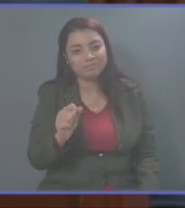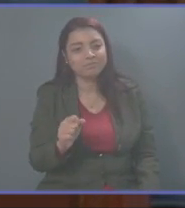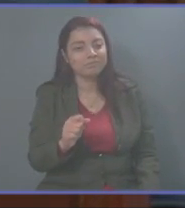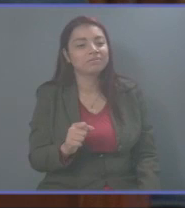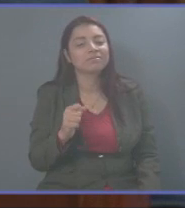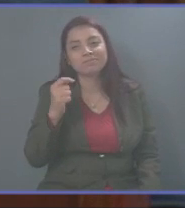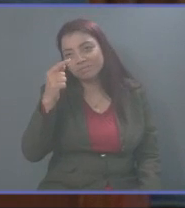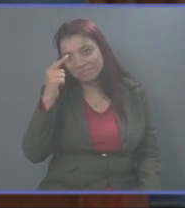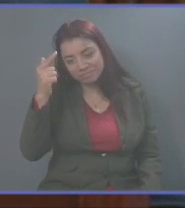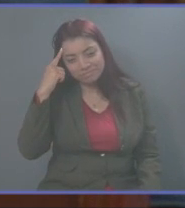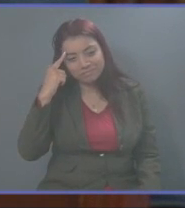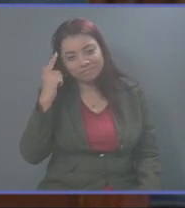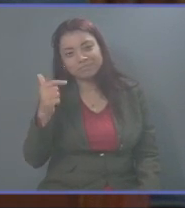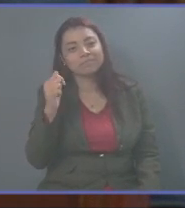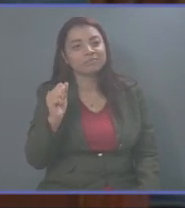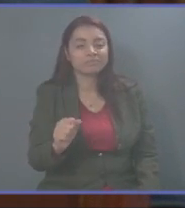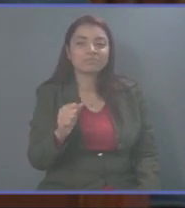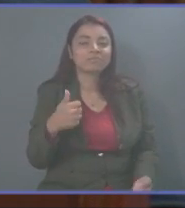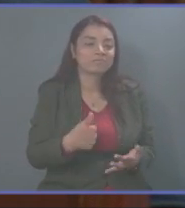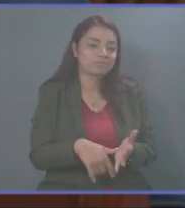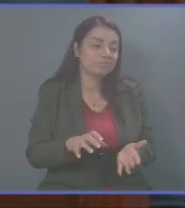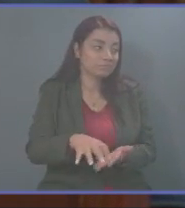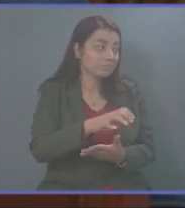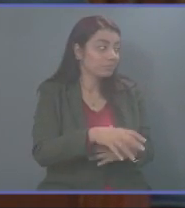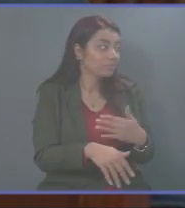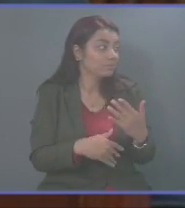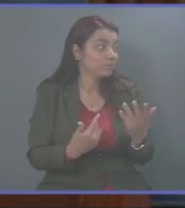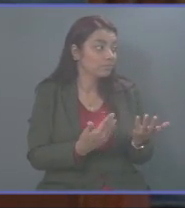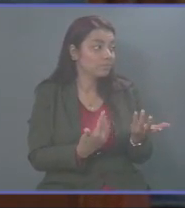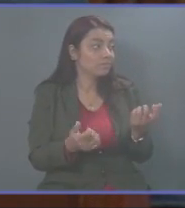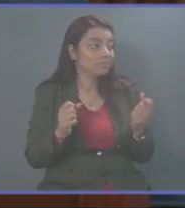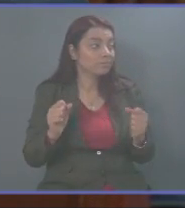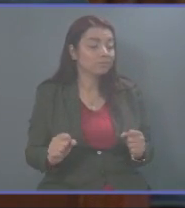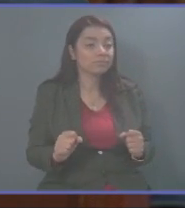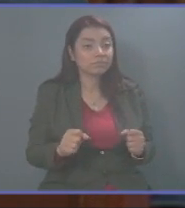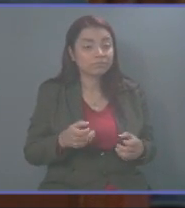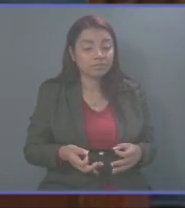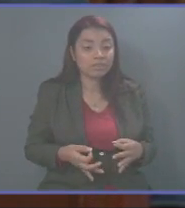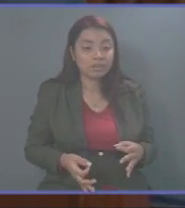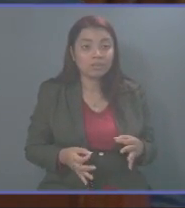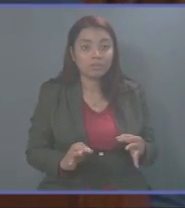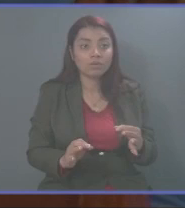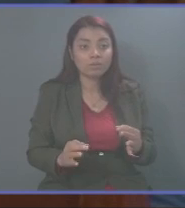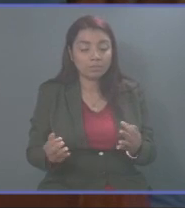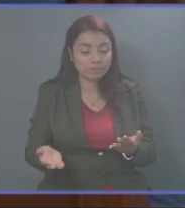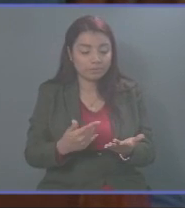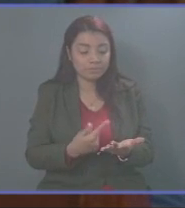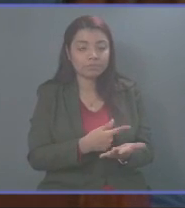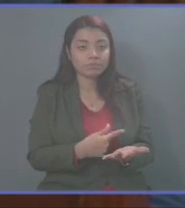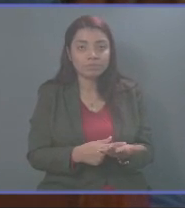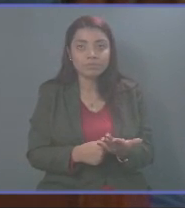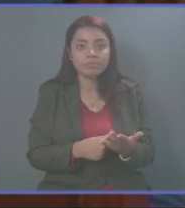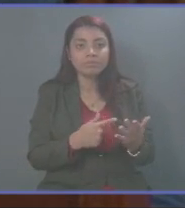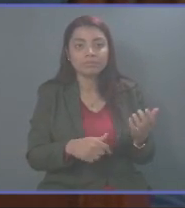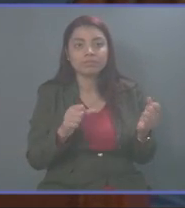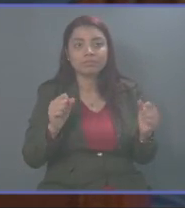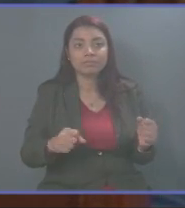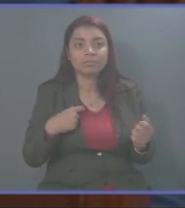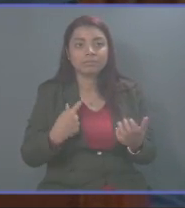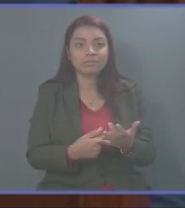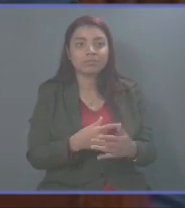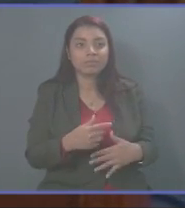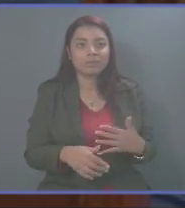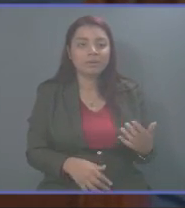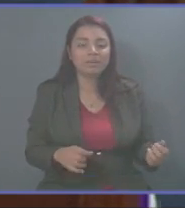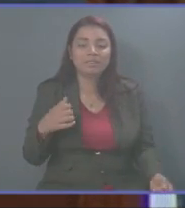y de entregarlos al recolector municipal o gestor autorizado, en la forma que previamente haya establecido la municipalidad. De